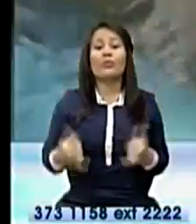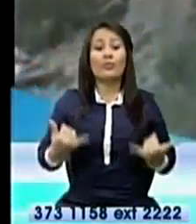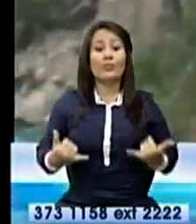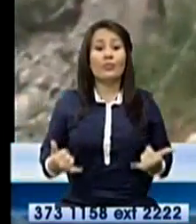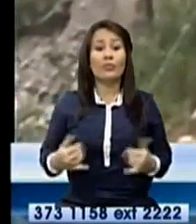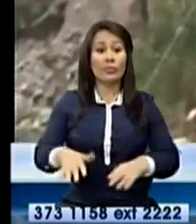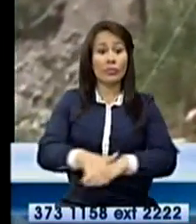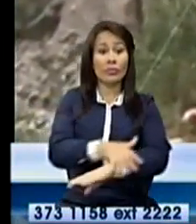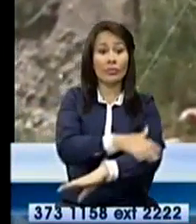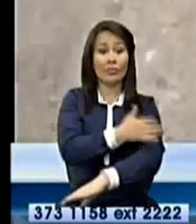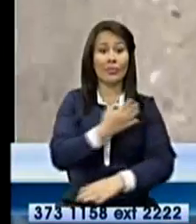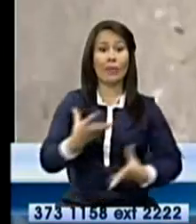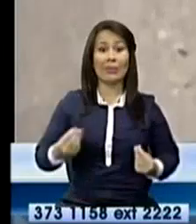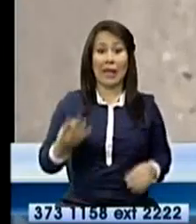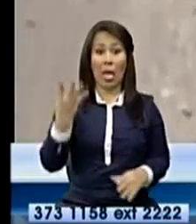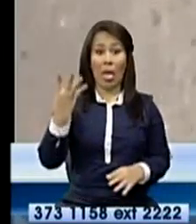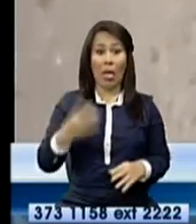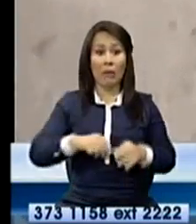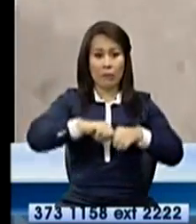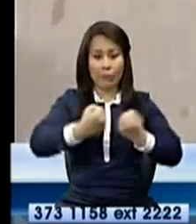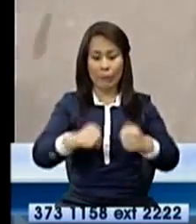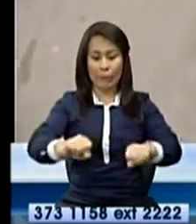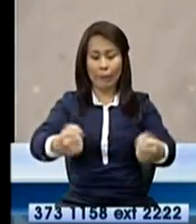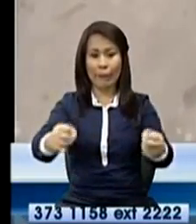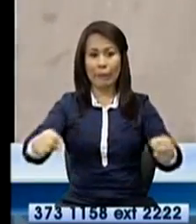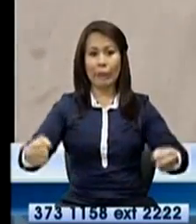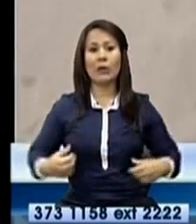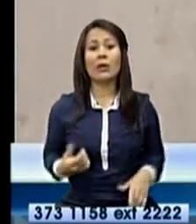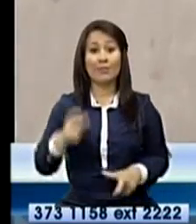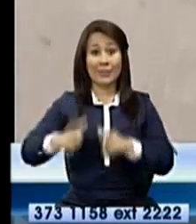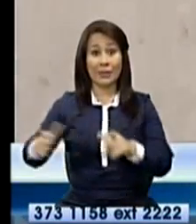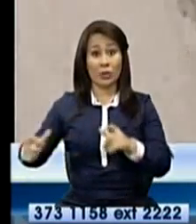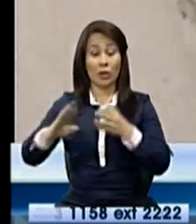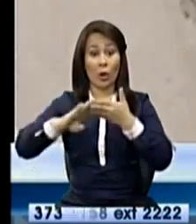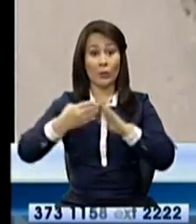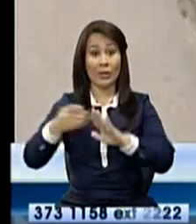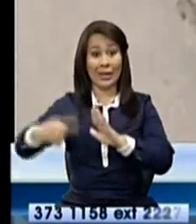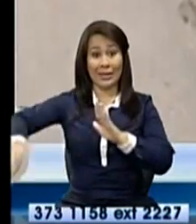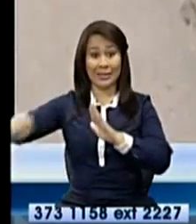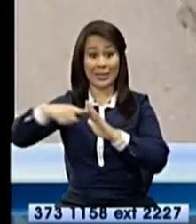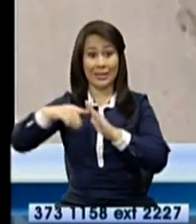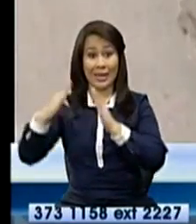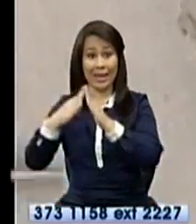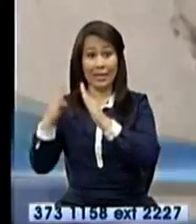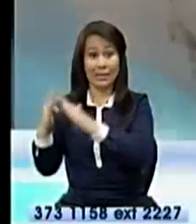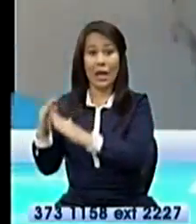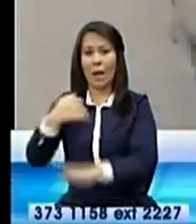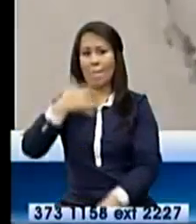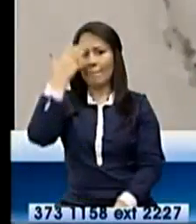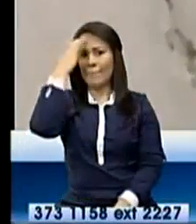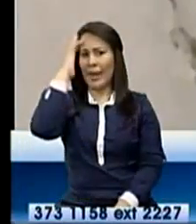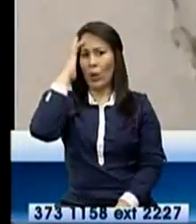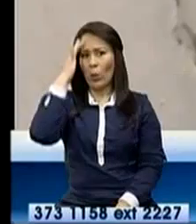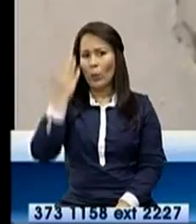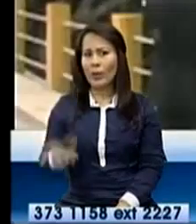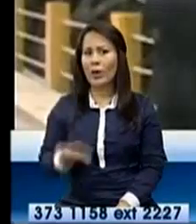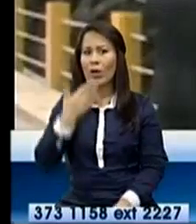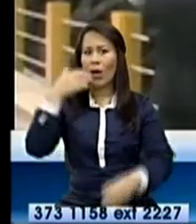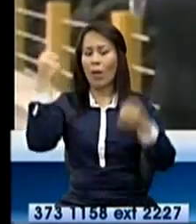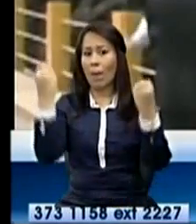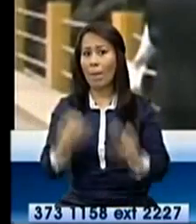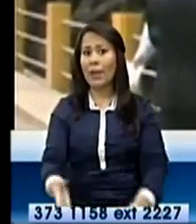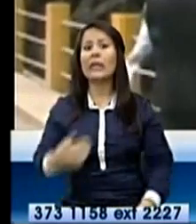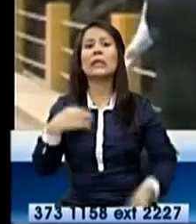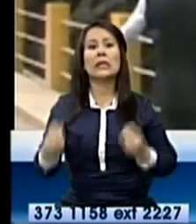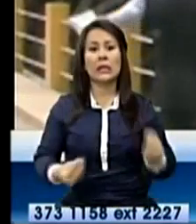se encuentra con cuarteaduras. Moradores muestran su preocupación, ya que esta es la vía principal que comunica a otras parroquias. Se